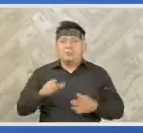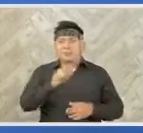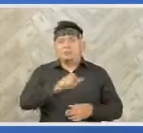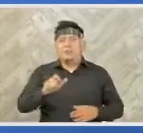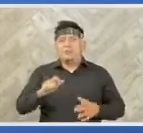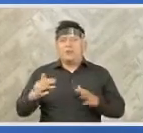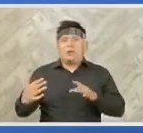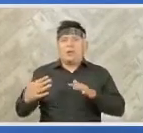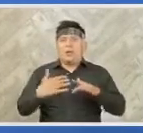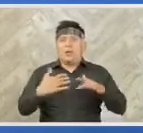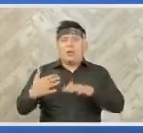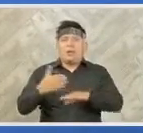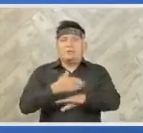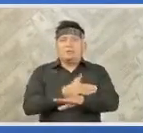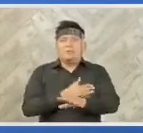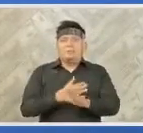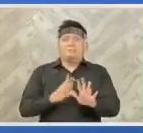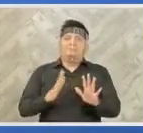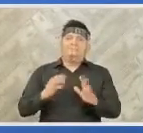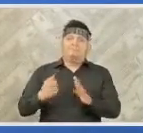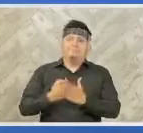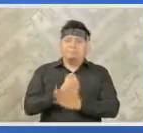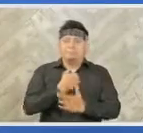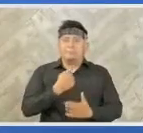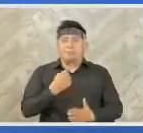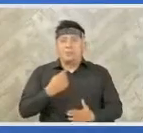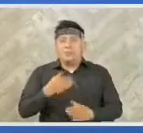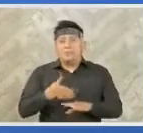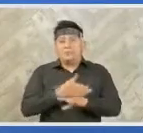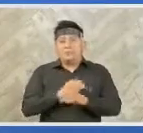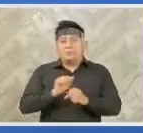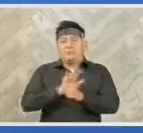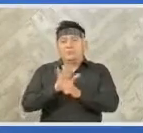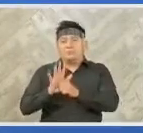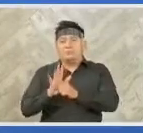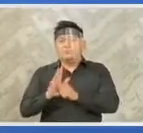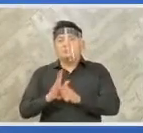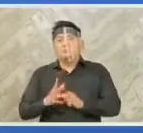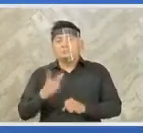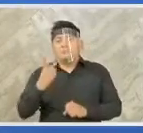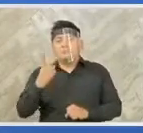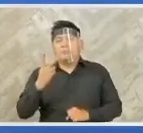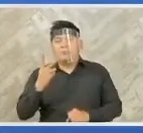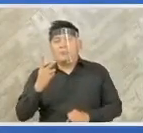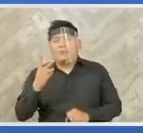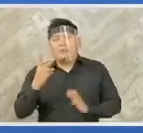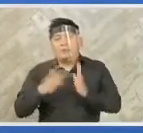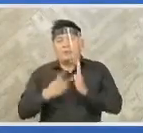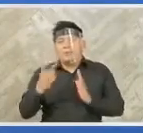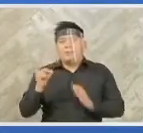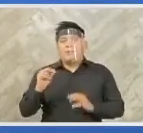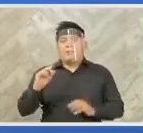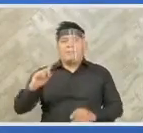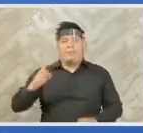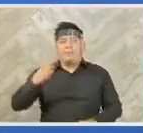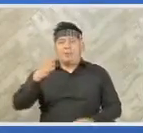ese relacionamiento de cara al año de la pandemia, al primer año de gobierno, y qué tipo de acciones se